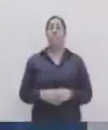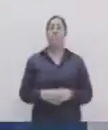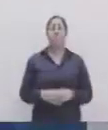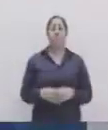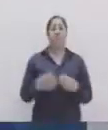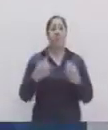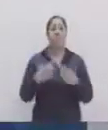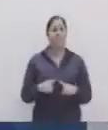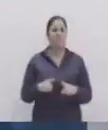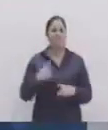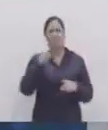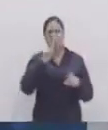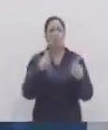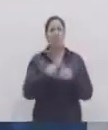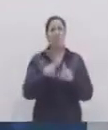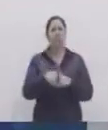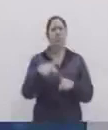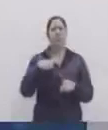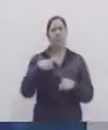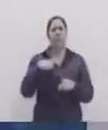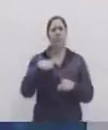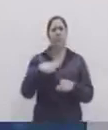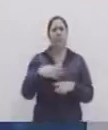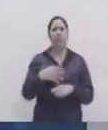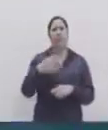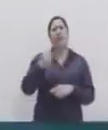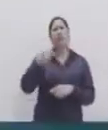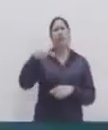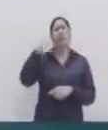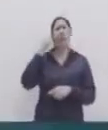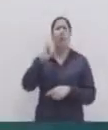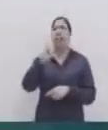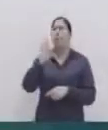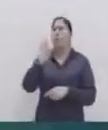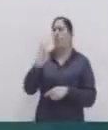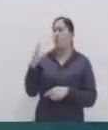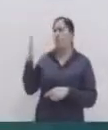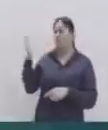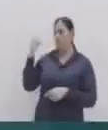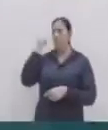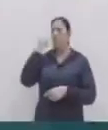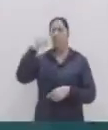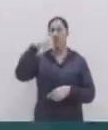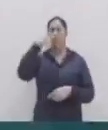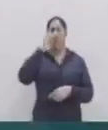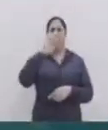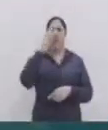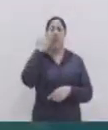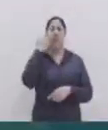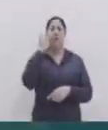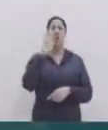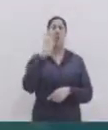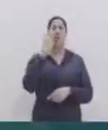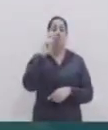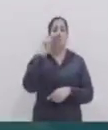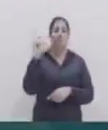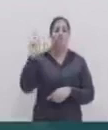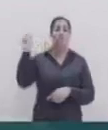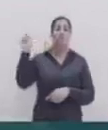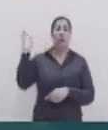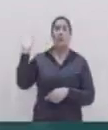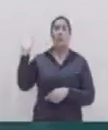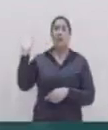En el caso de los ángulos interiores, su vértice está dentro de la circunferencia, puede estar